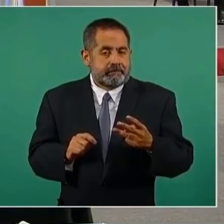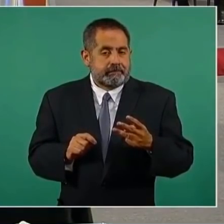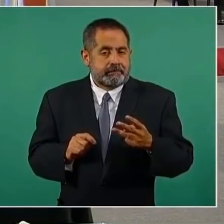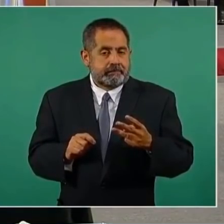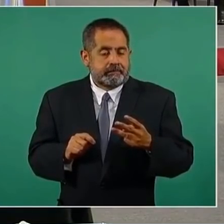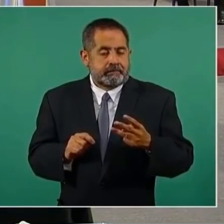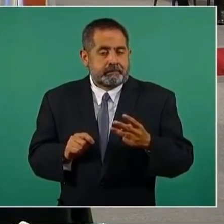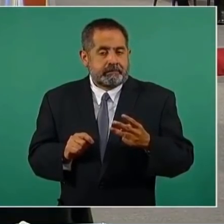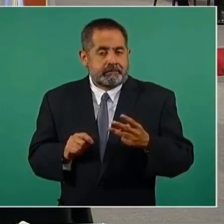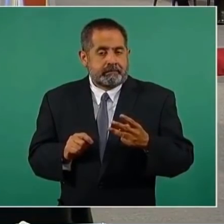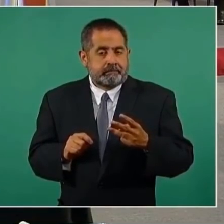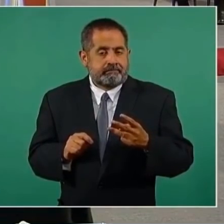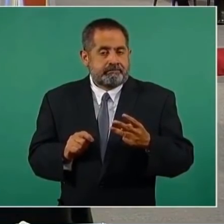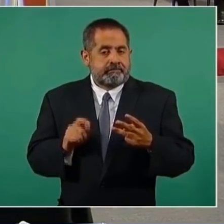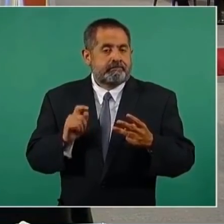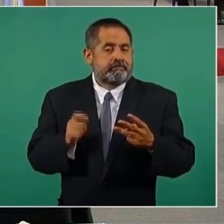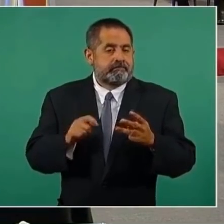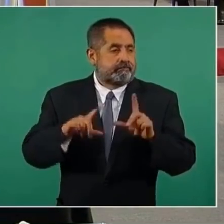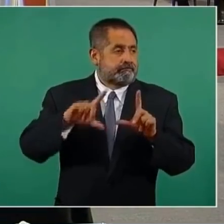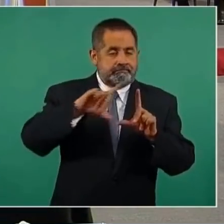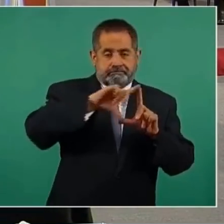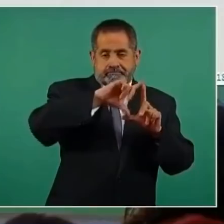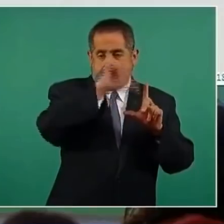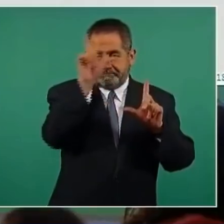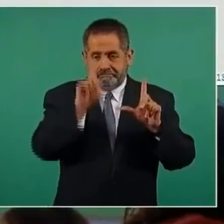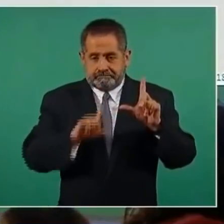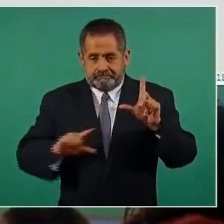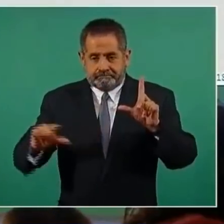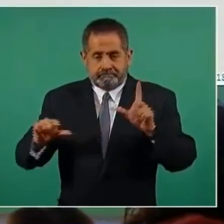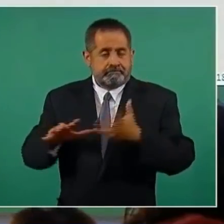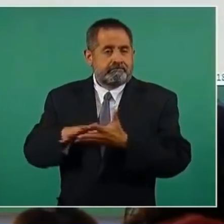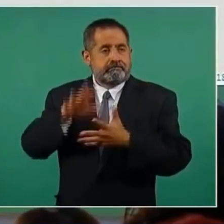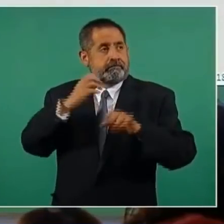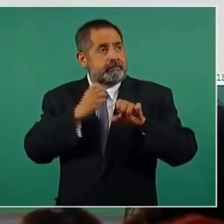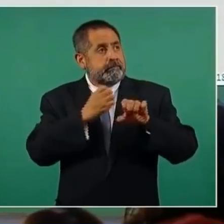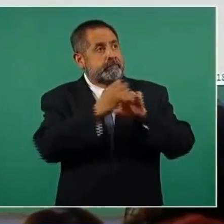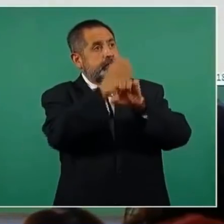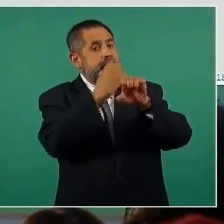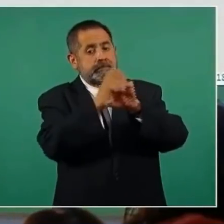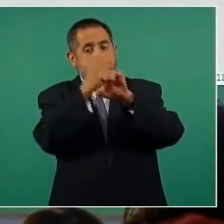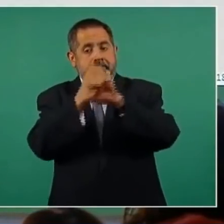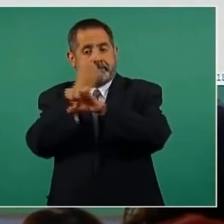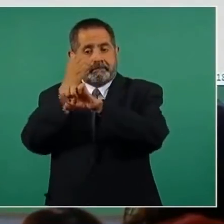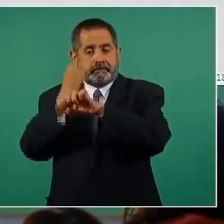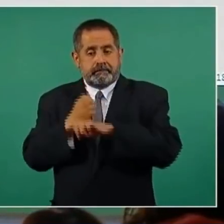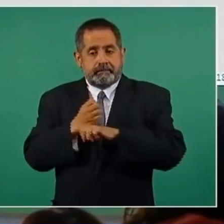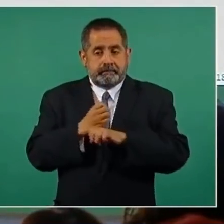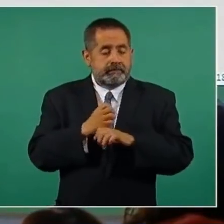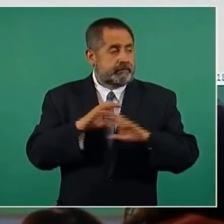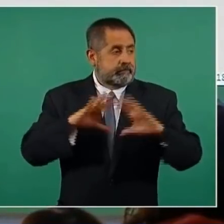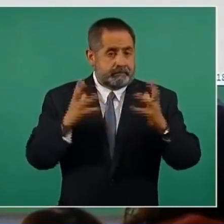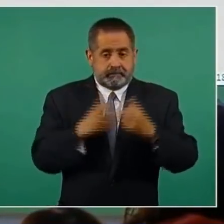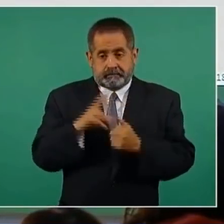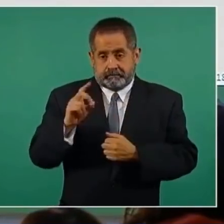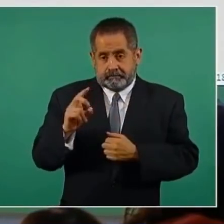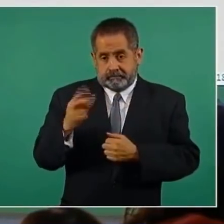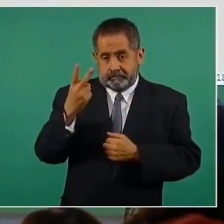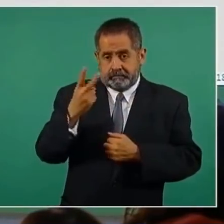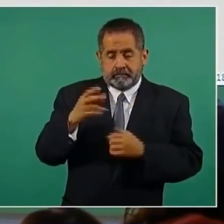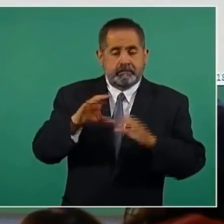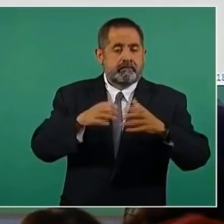la mayoría en las legislaturas locales. De 32